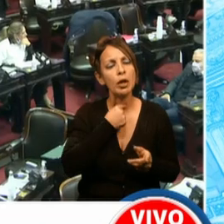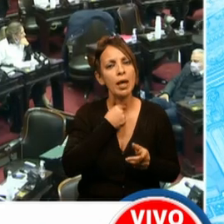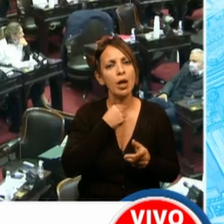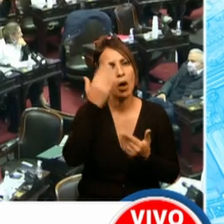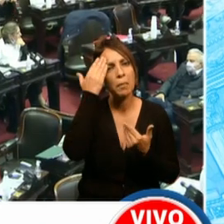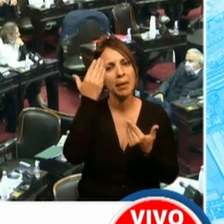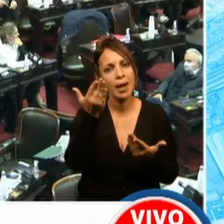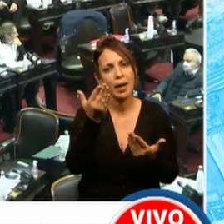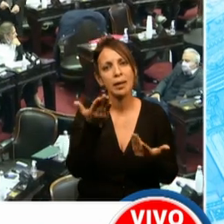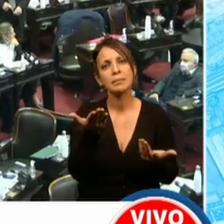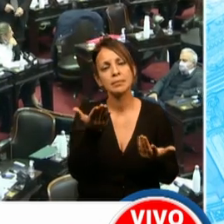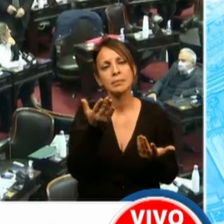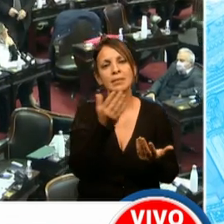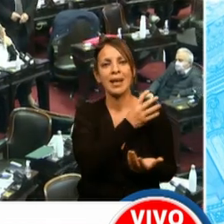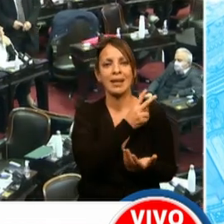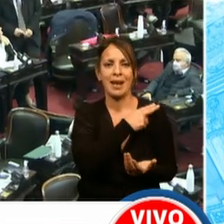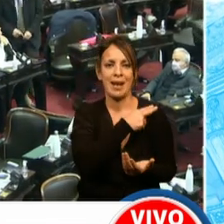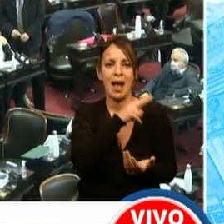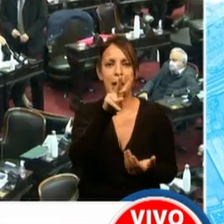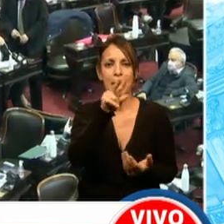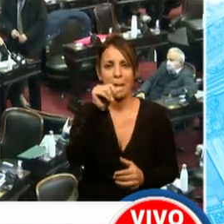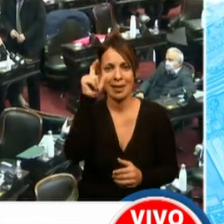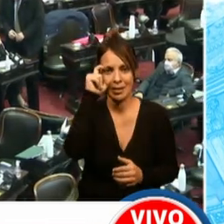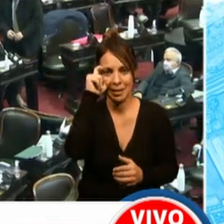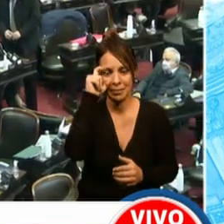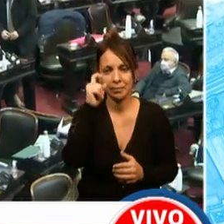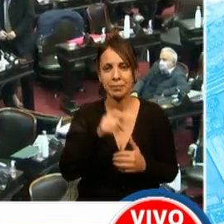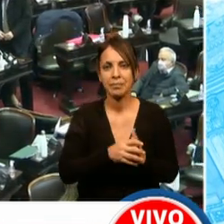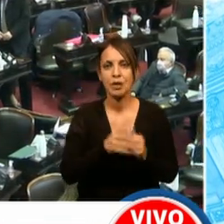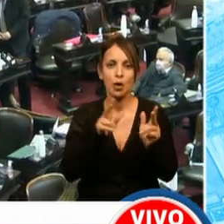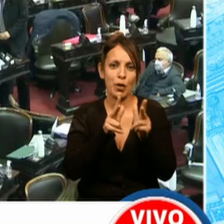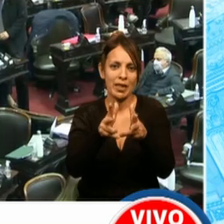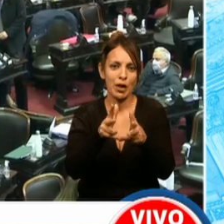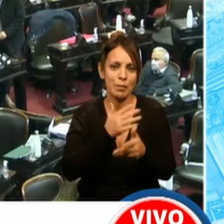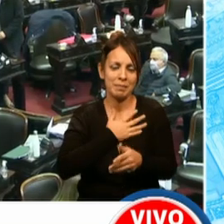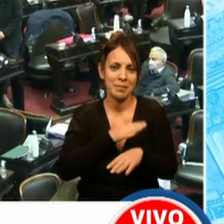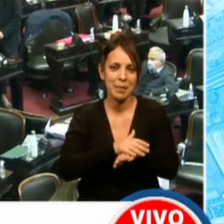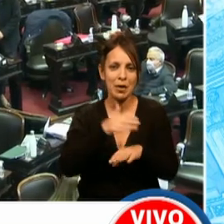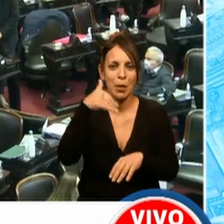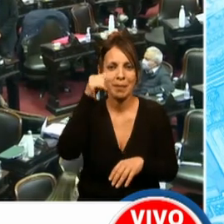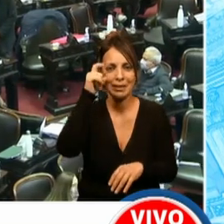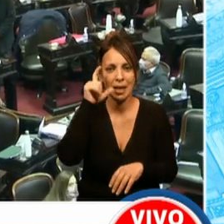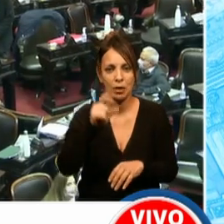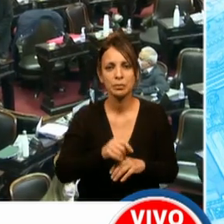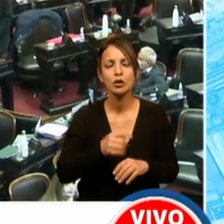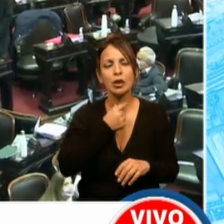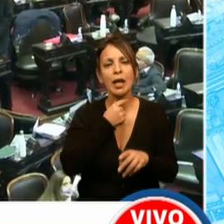homenajear al general valle como es con mi amigo marcelo quiero mencionar